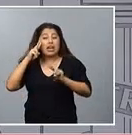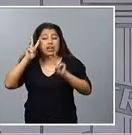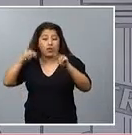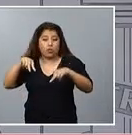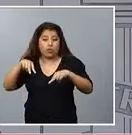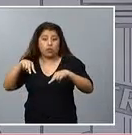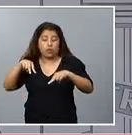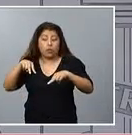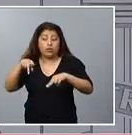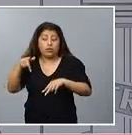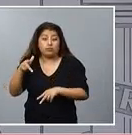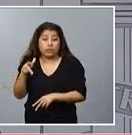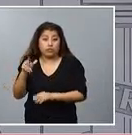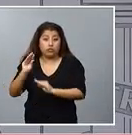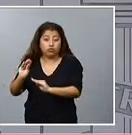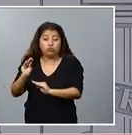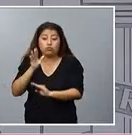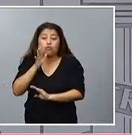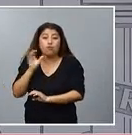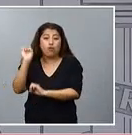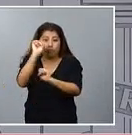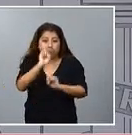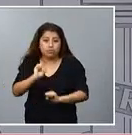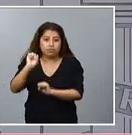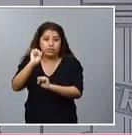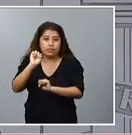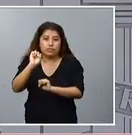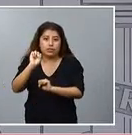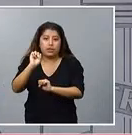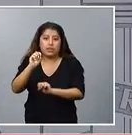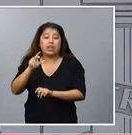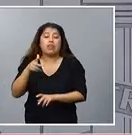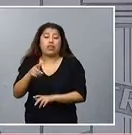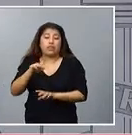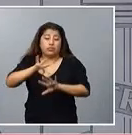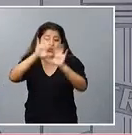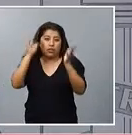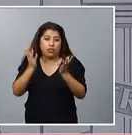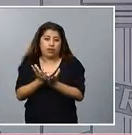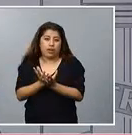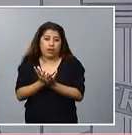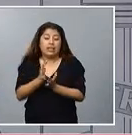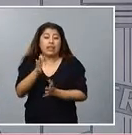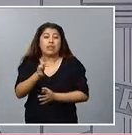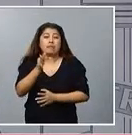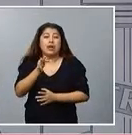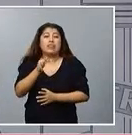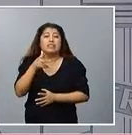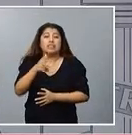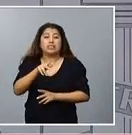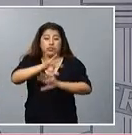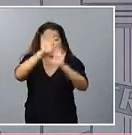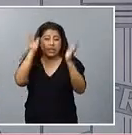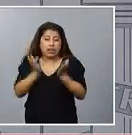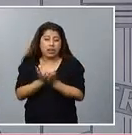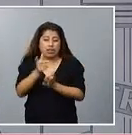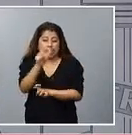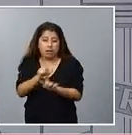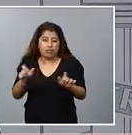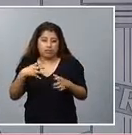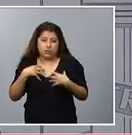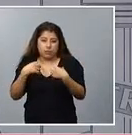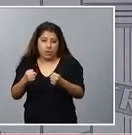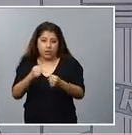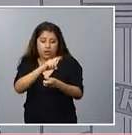estricto respeto al derecho internacional y, en particular, al derecho internacional humanitario. En